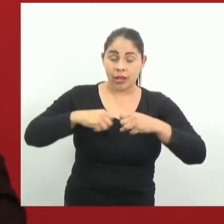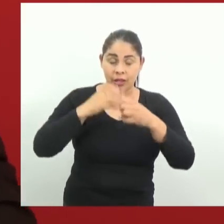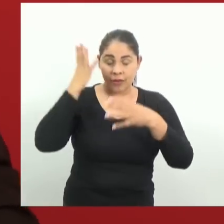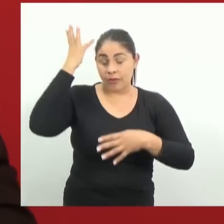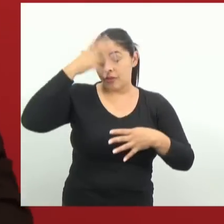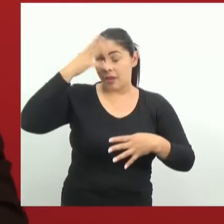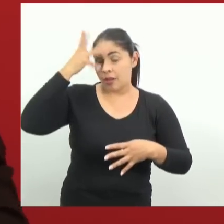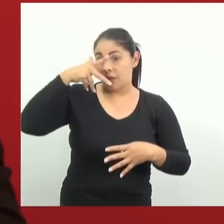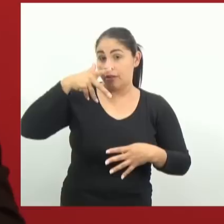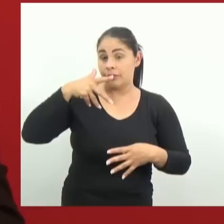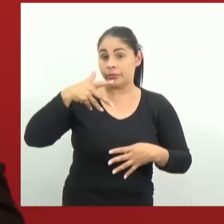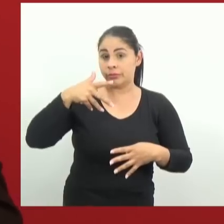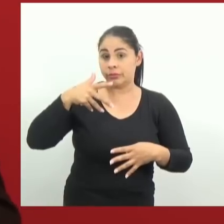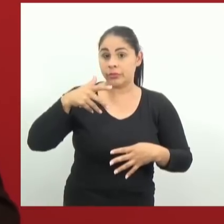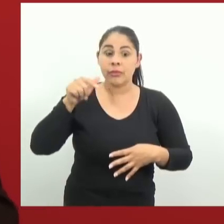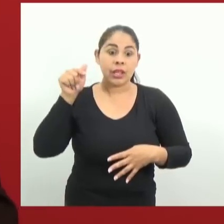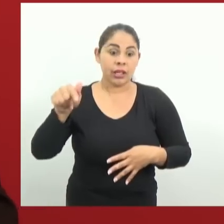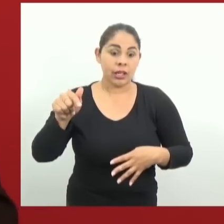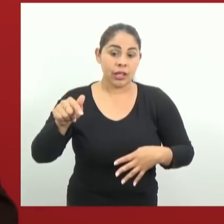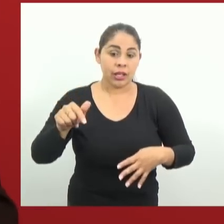él está allí en Babilonia,